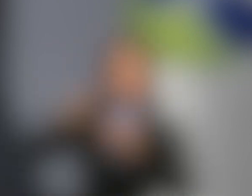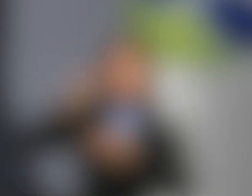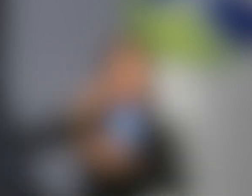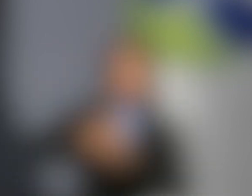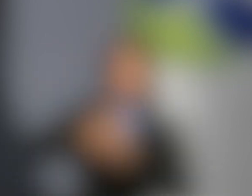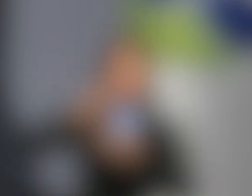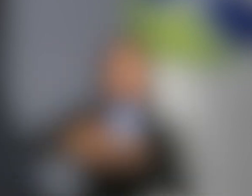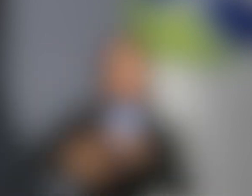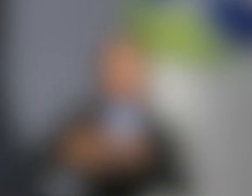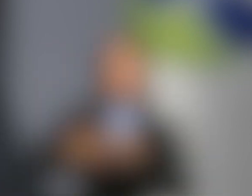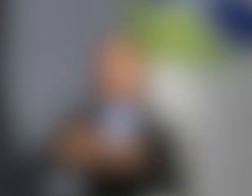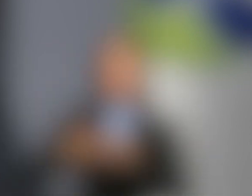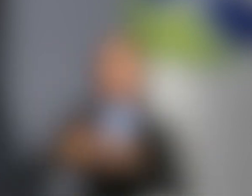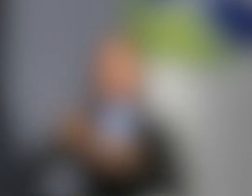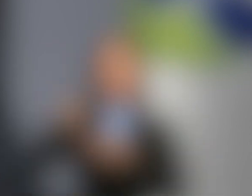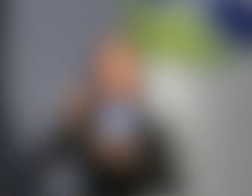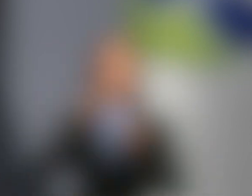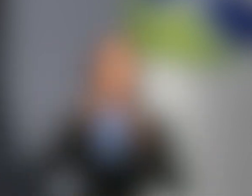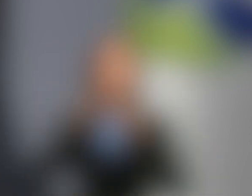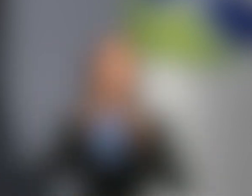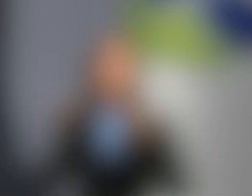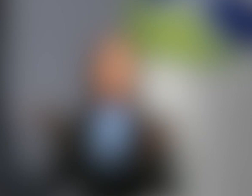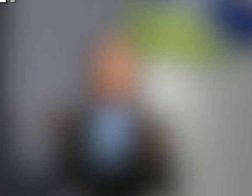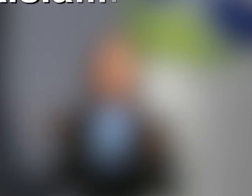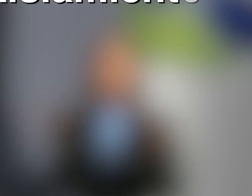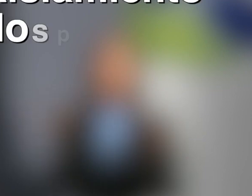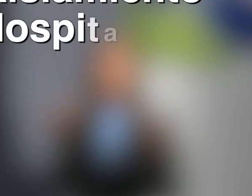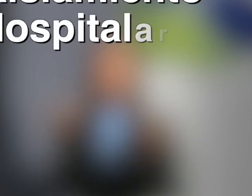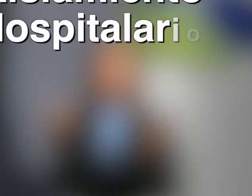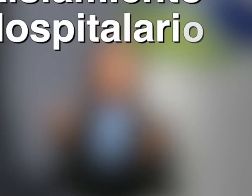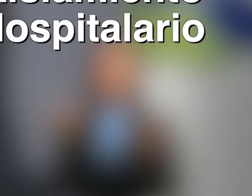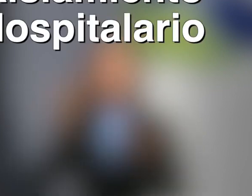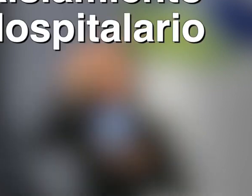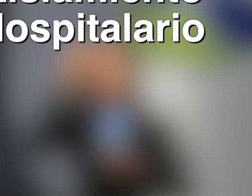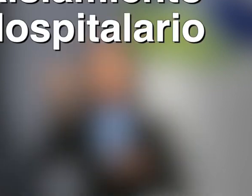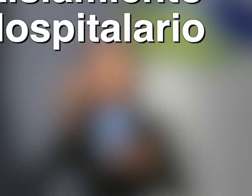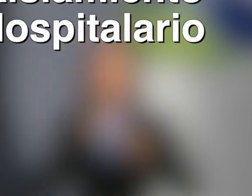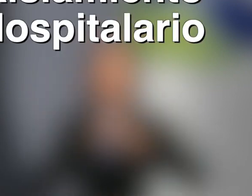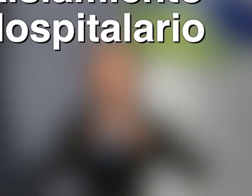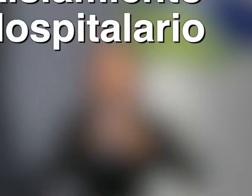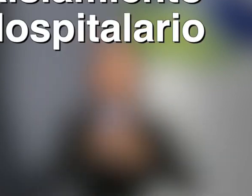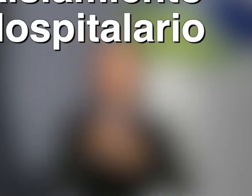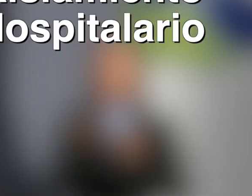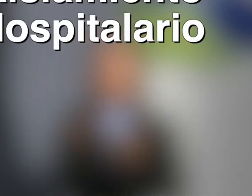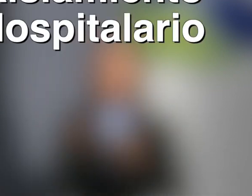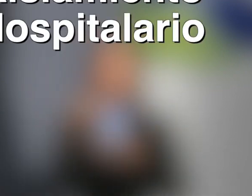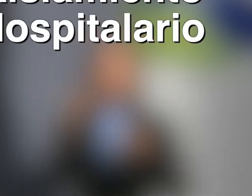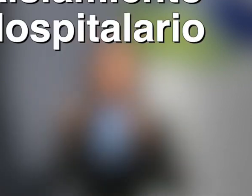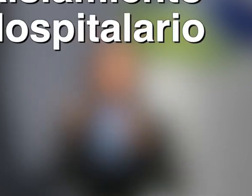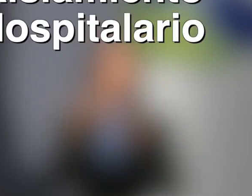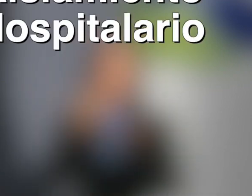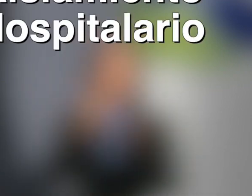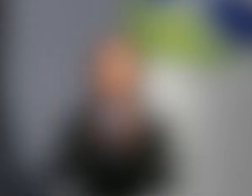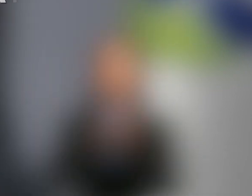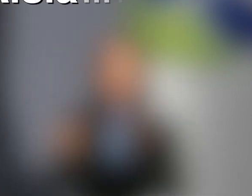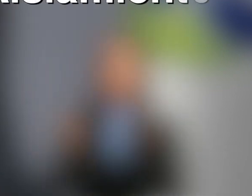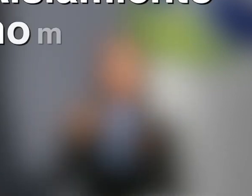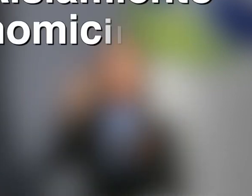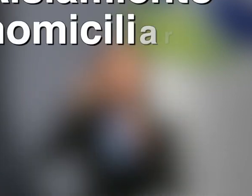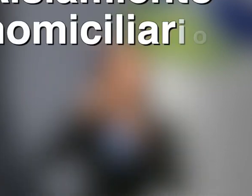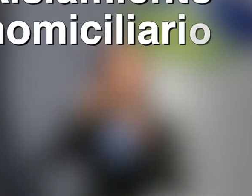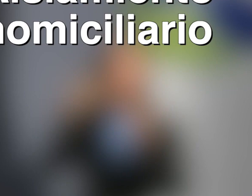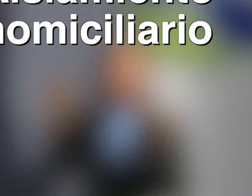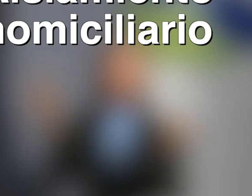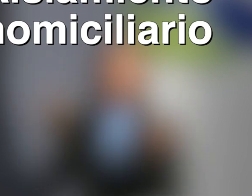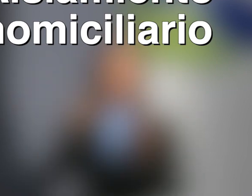19 419 casos nuevos 1885 se encuentran en aislamiento hospitalario 5